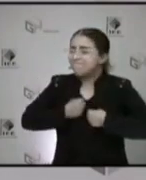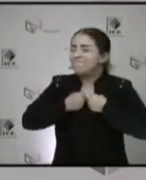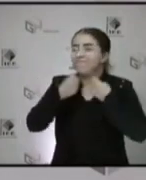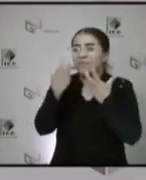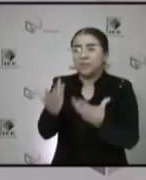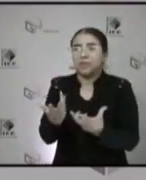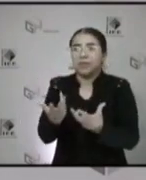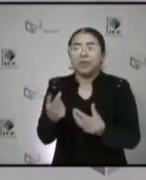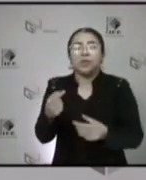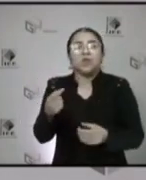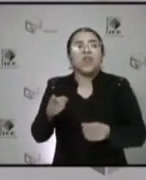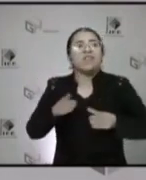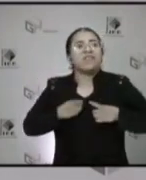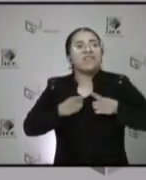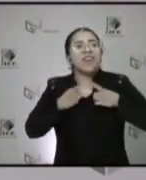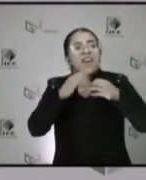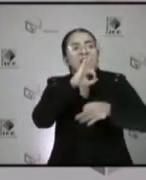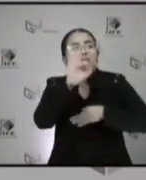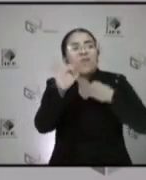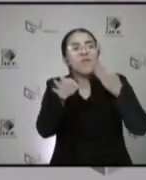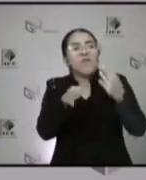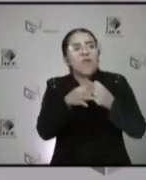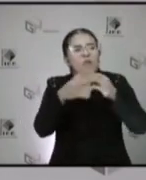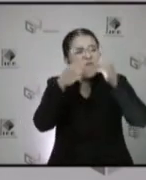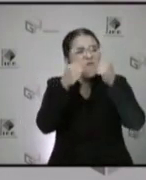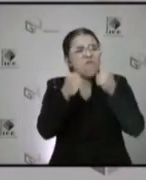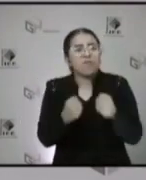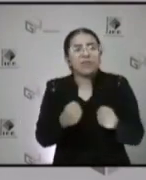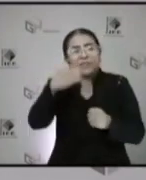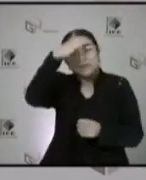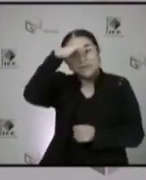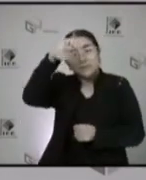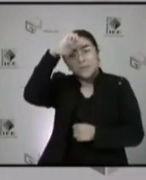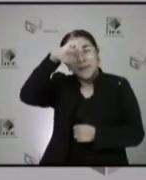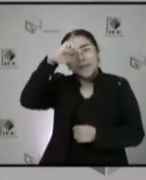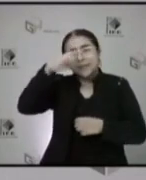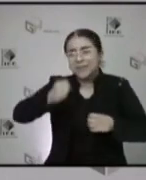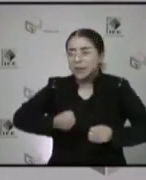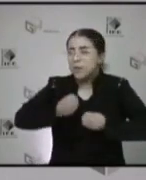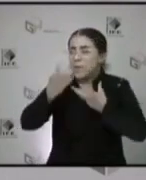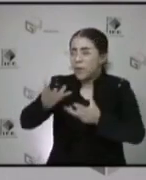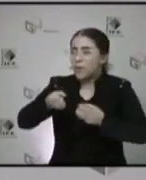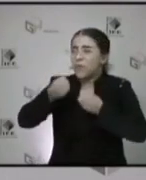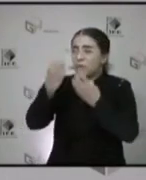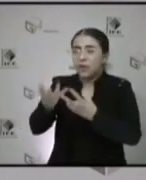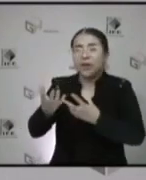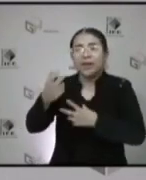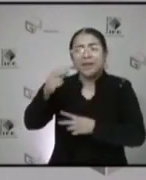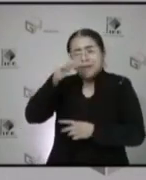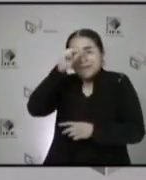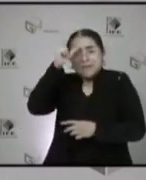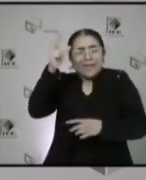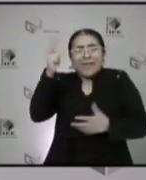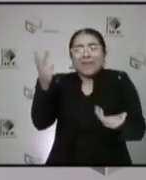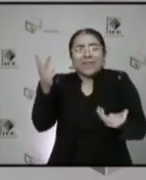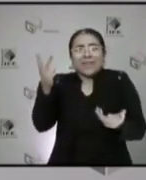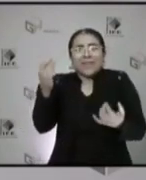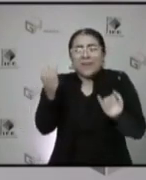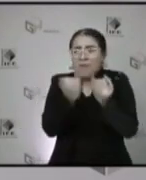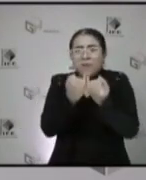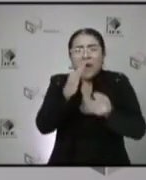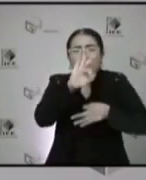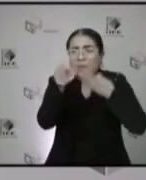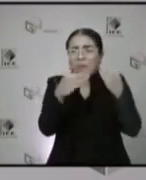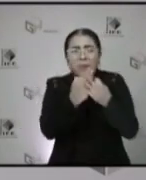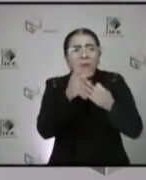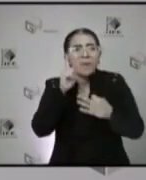estoy dispuesta a dar todas mis fuerzas, toda mi experiencia, porque soy una mujer inteligente y capaz, como muchas